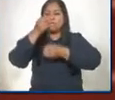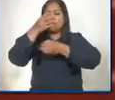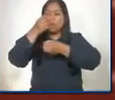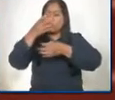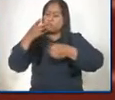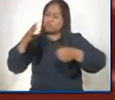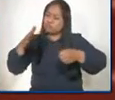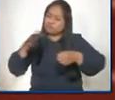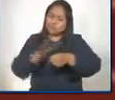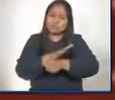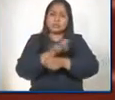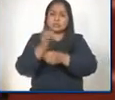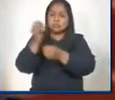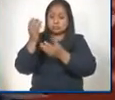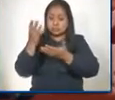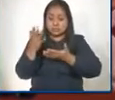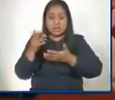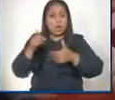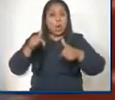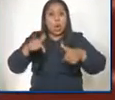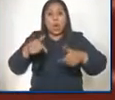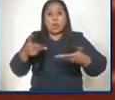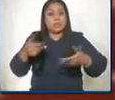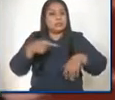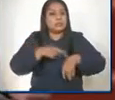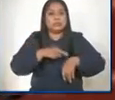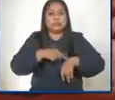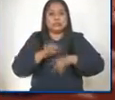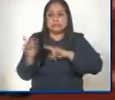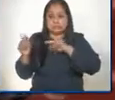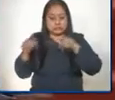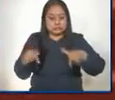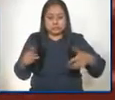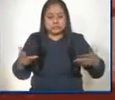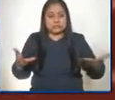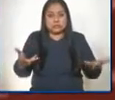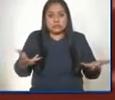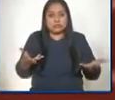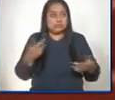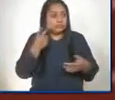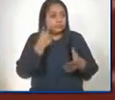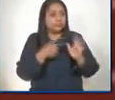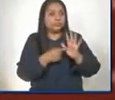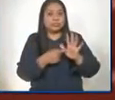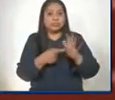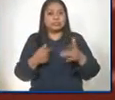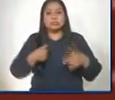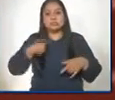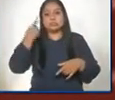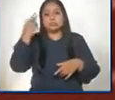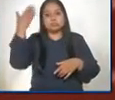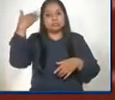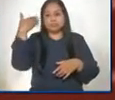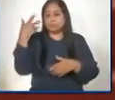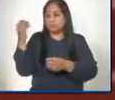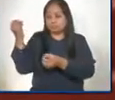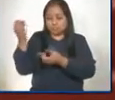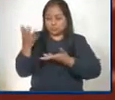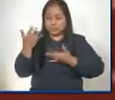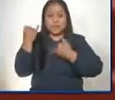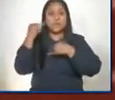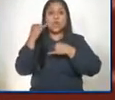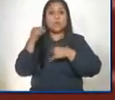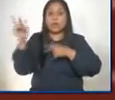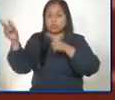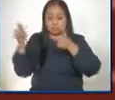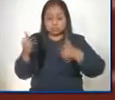nuestro consulado. El día de hoy, pues por el tiempo que llevamos de estar aquí preparando esto, no hemos recibido todavía el informe actualizado, pero